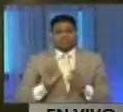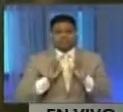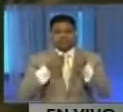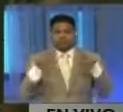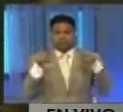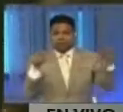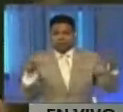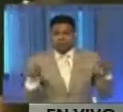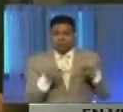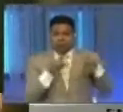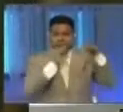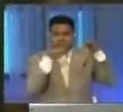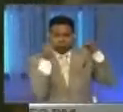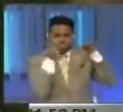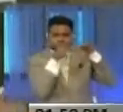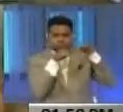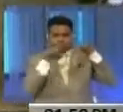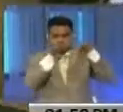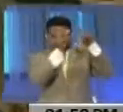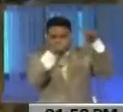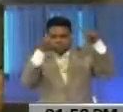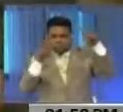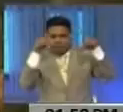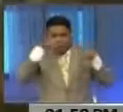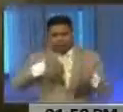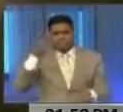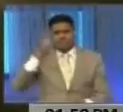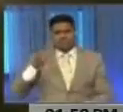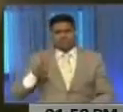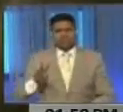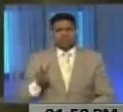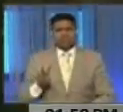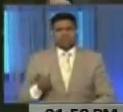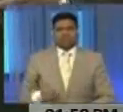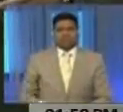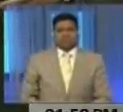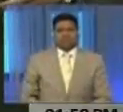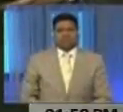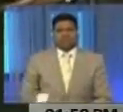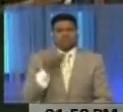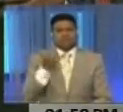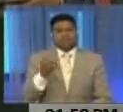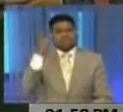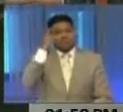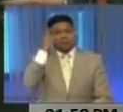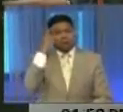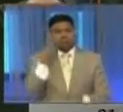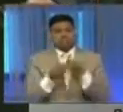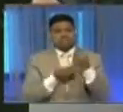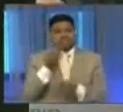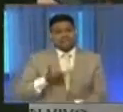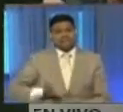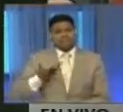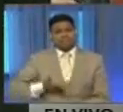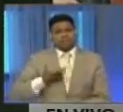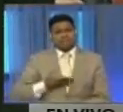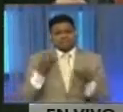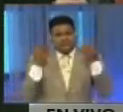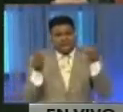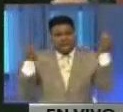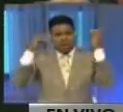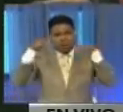de desarrollo estratégico en nuestro país y el día de hoy se concretan importantes acuerdos con